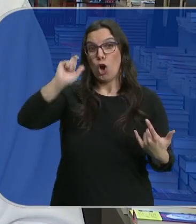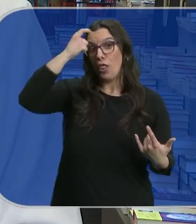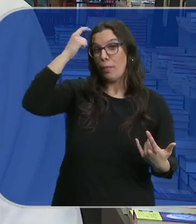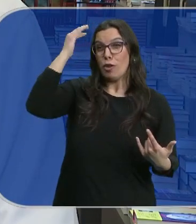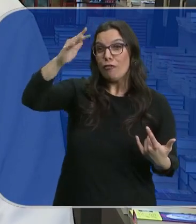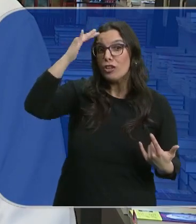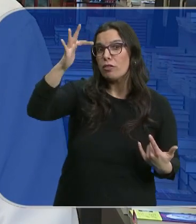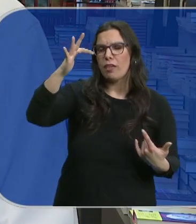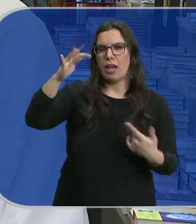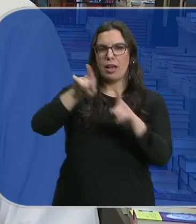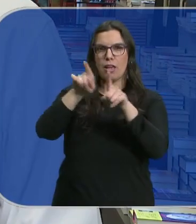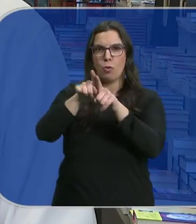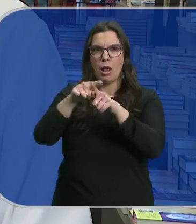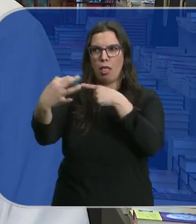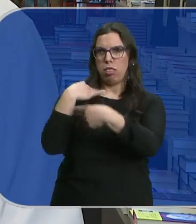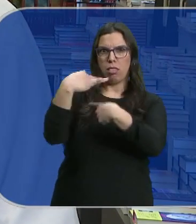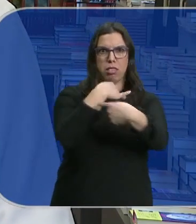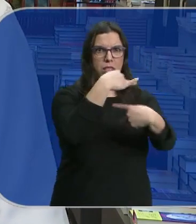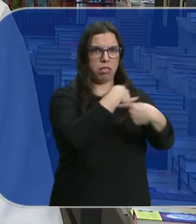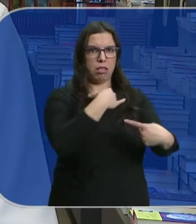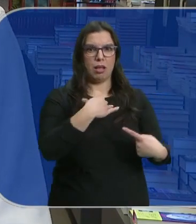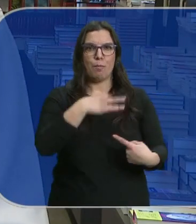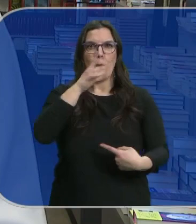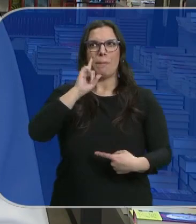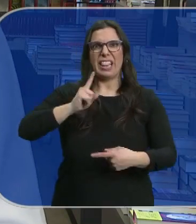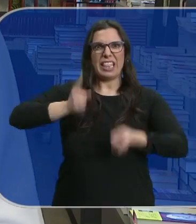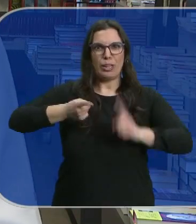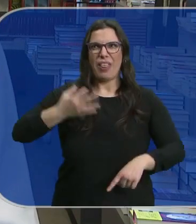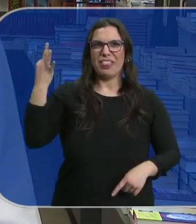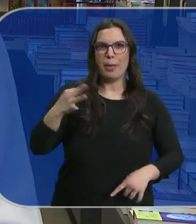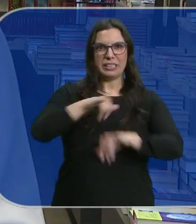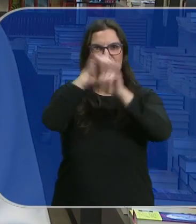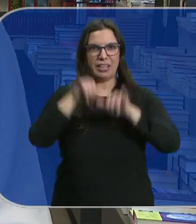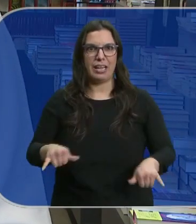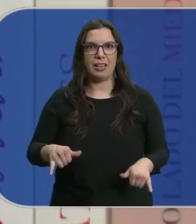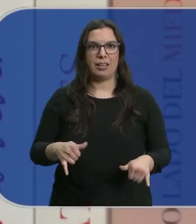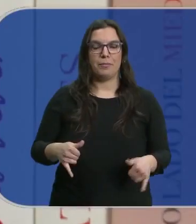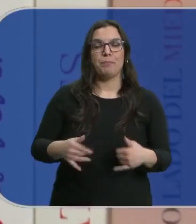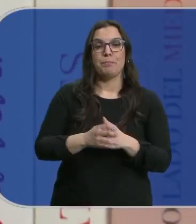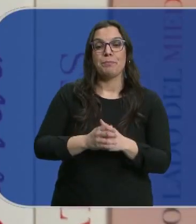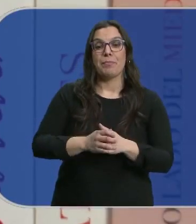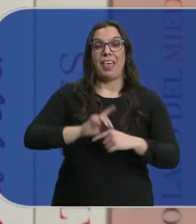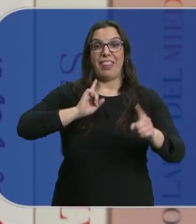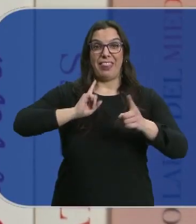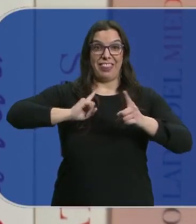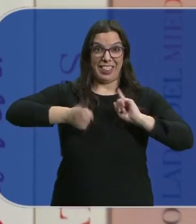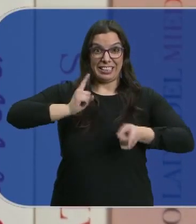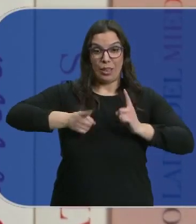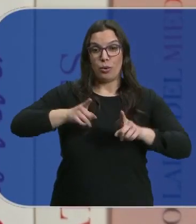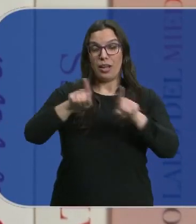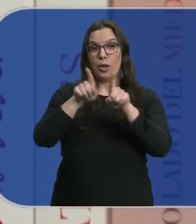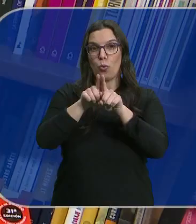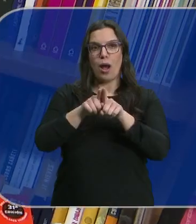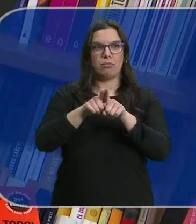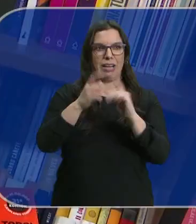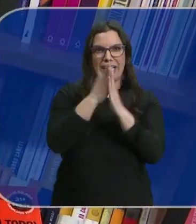idea que nos han vendido porque es una especie de dictadura, ¿no?, de la felicidad, de la happycracia. Esta dictadura crea una corriente